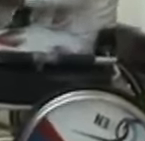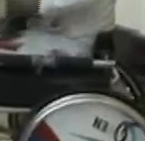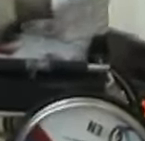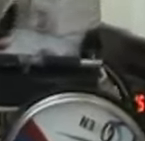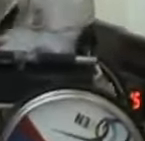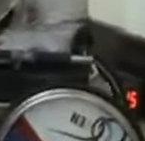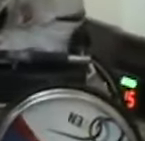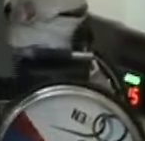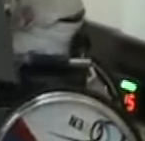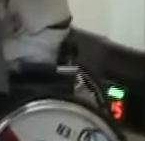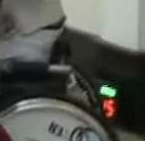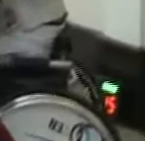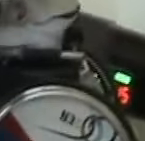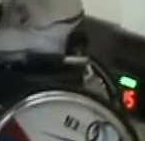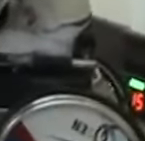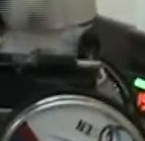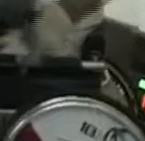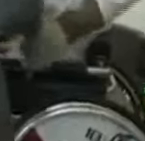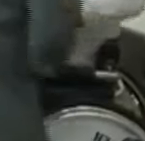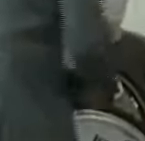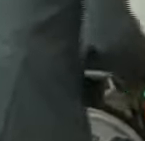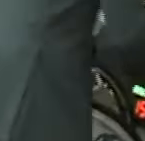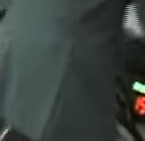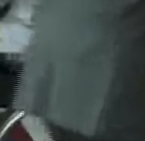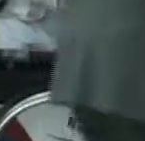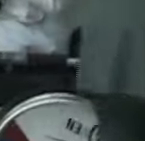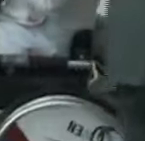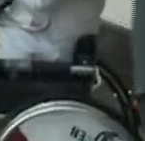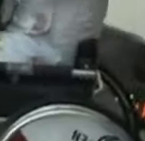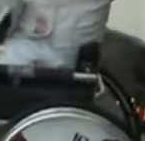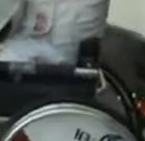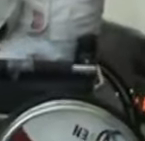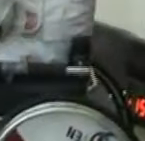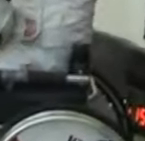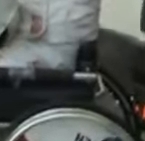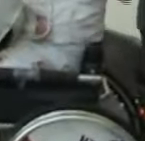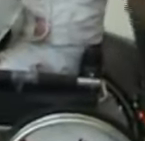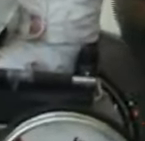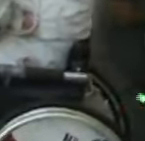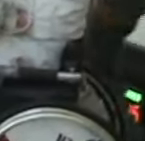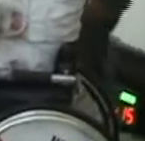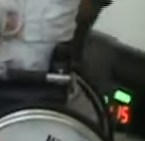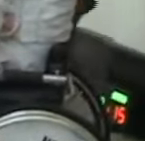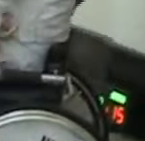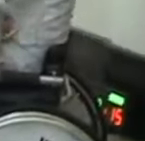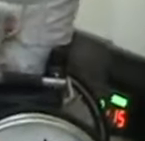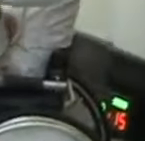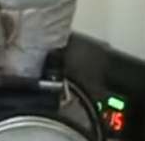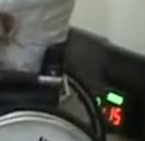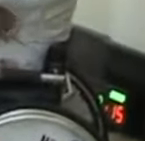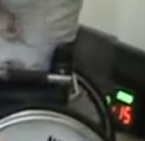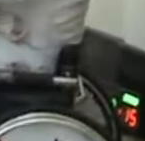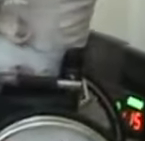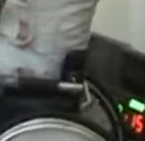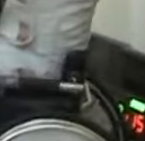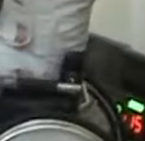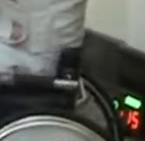de Venezuela, para designar al ciudadano Nabil Abdul Kalek como embajador extraordinario